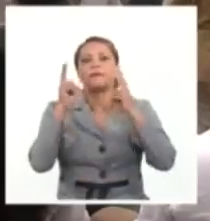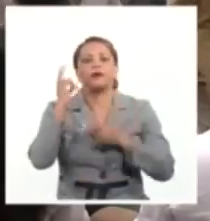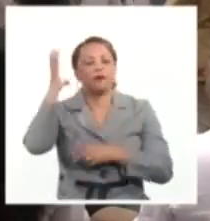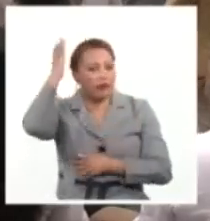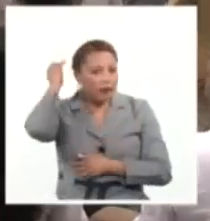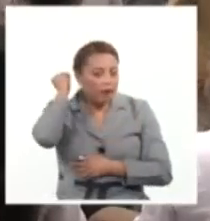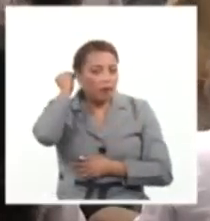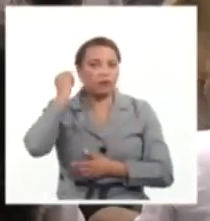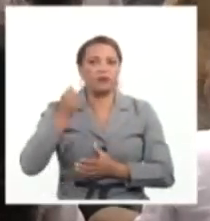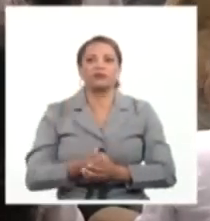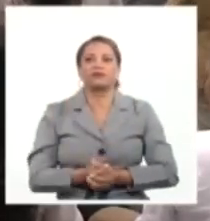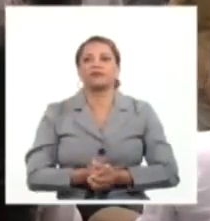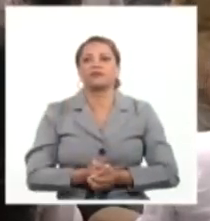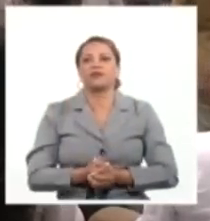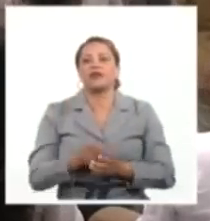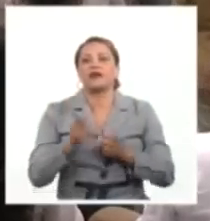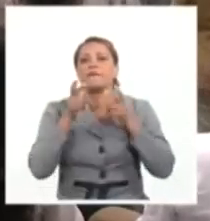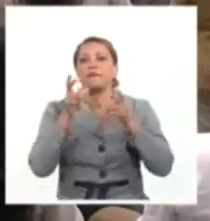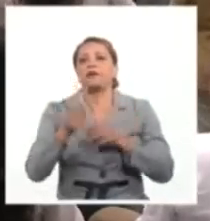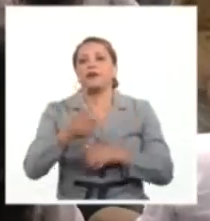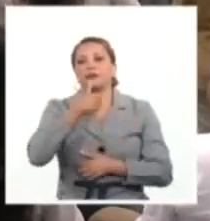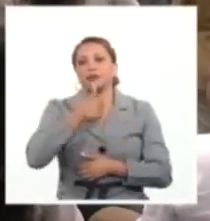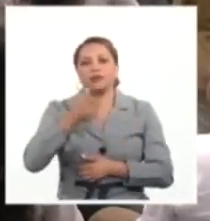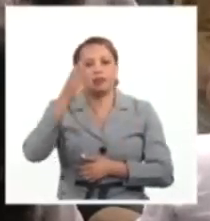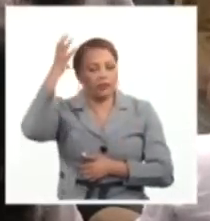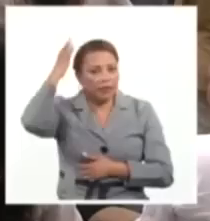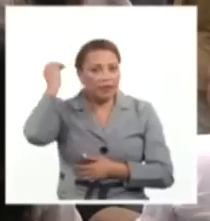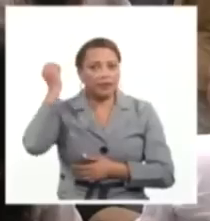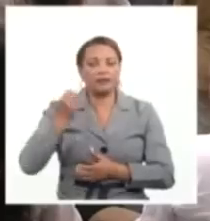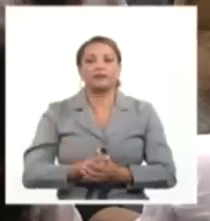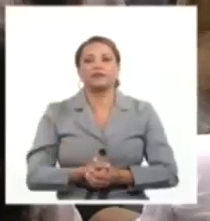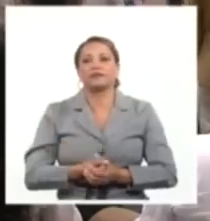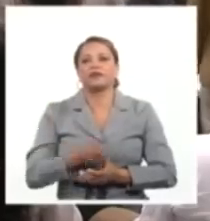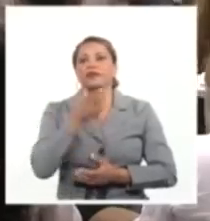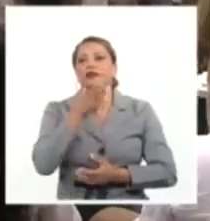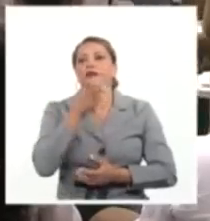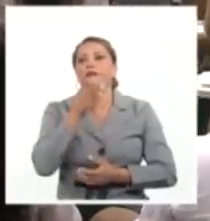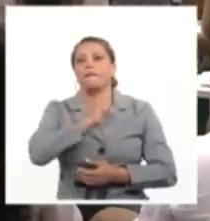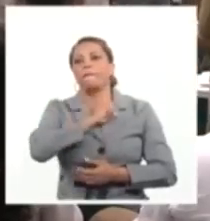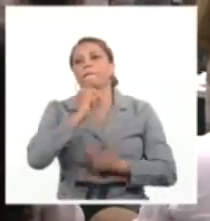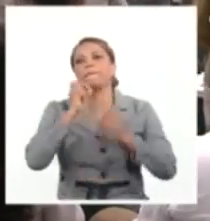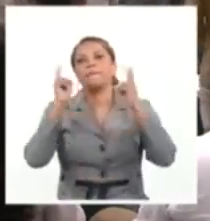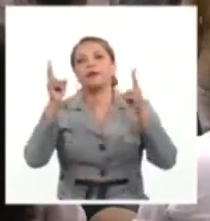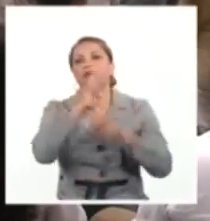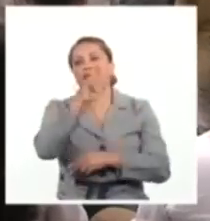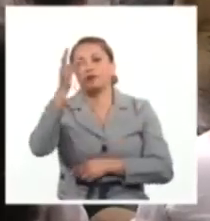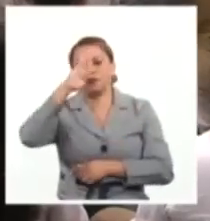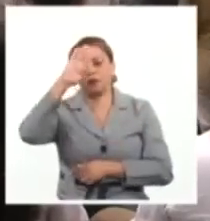Yeah.